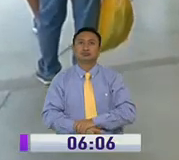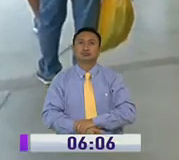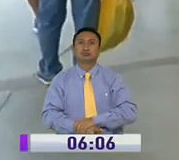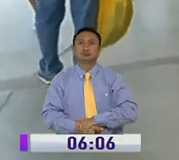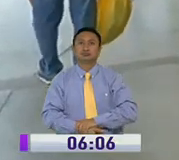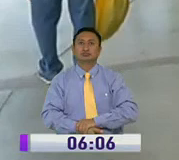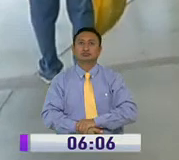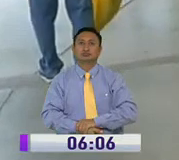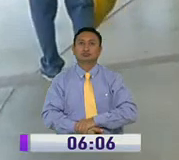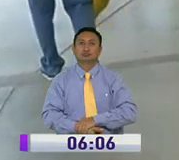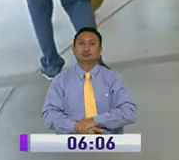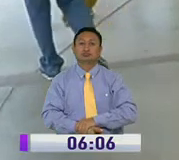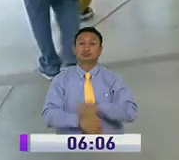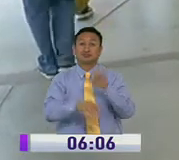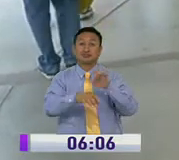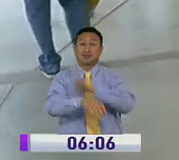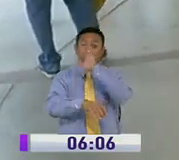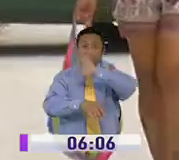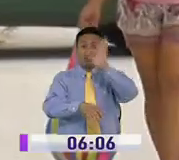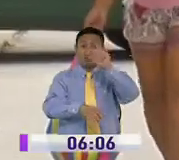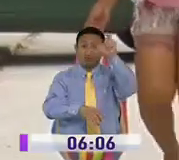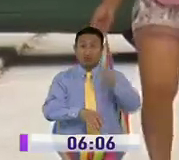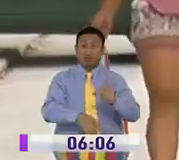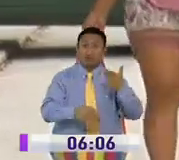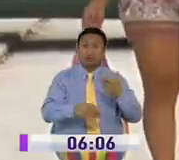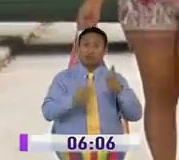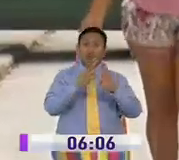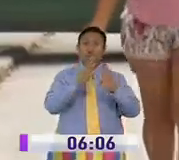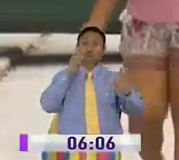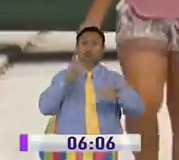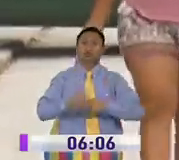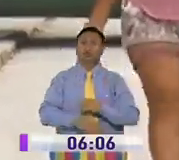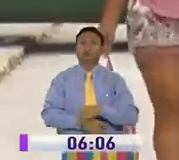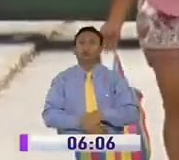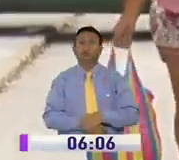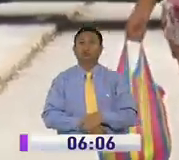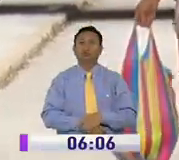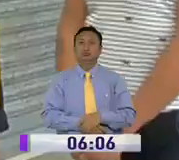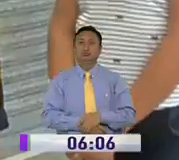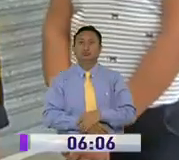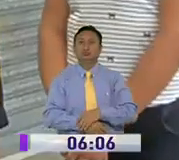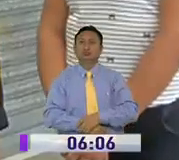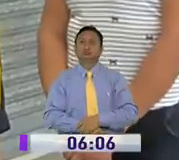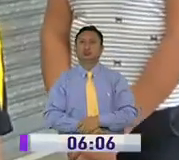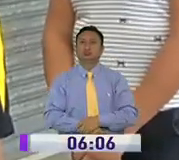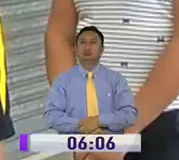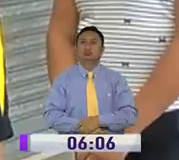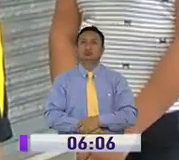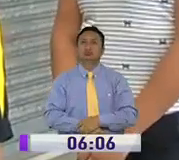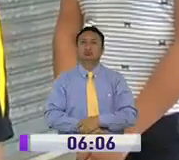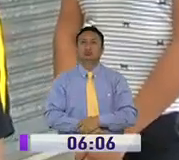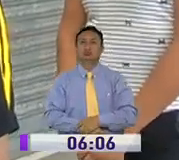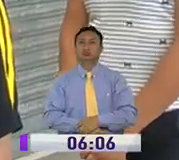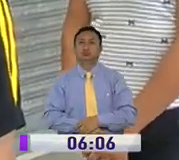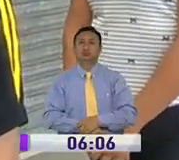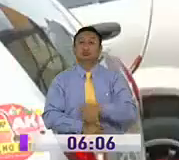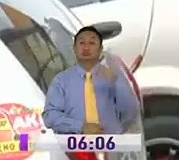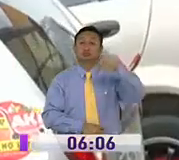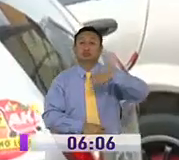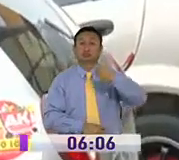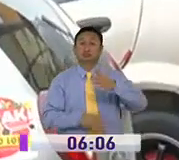Desde muy temprano la ciudadanía empezó a realizar columnas en los exteriores de mercados y supermercados de la